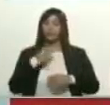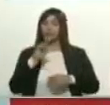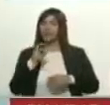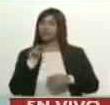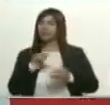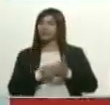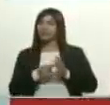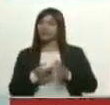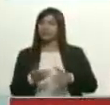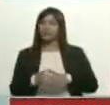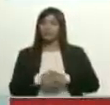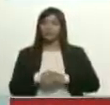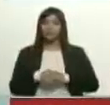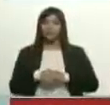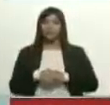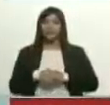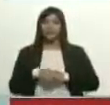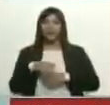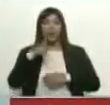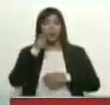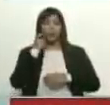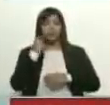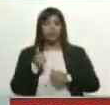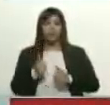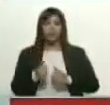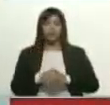es, y óigase bien,